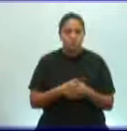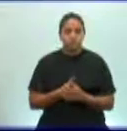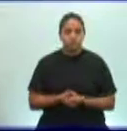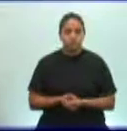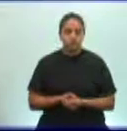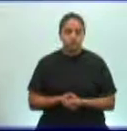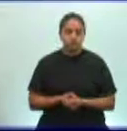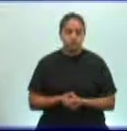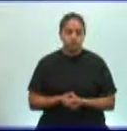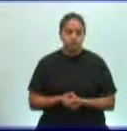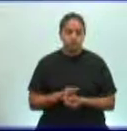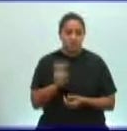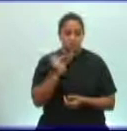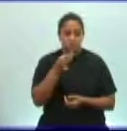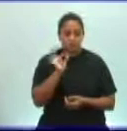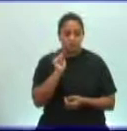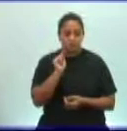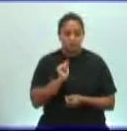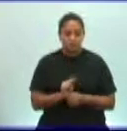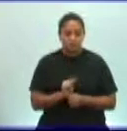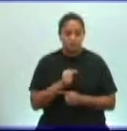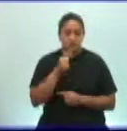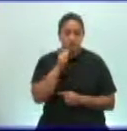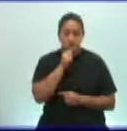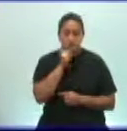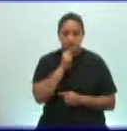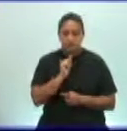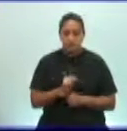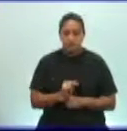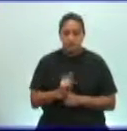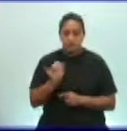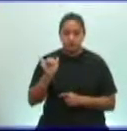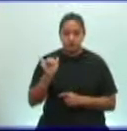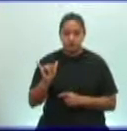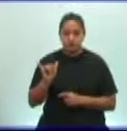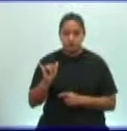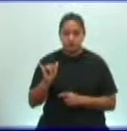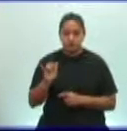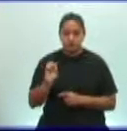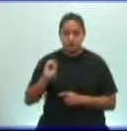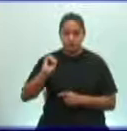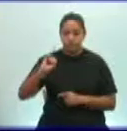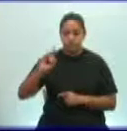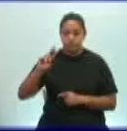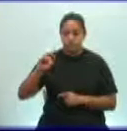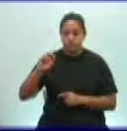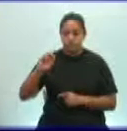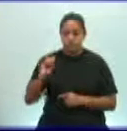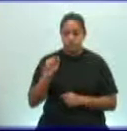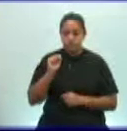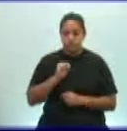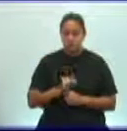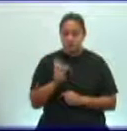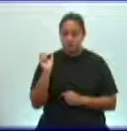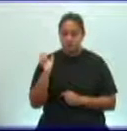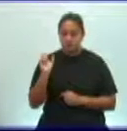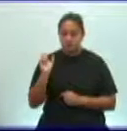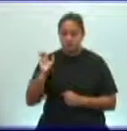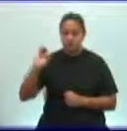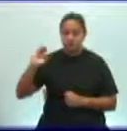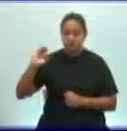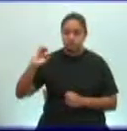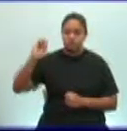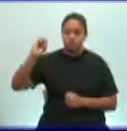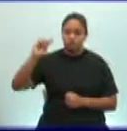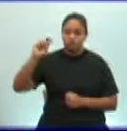y y sino. Estas palabras son conjunciones. Y sino